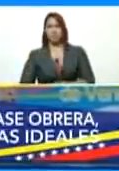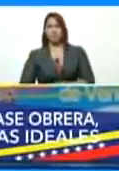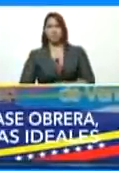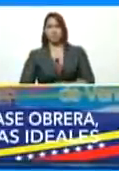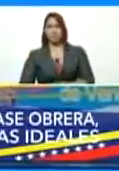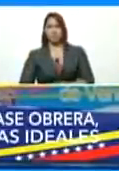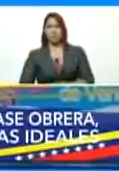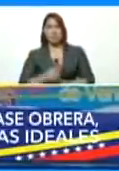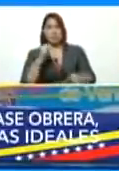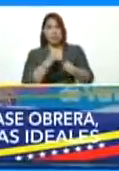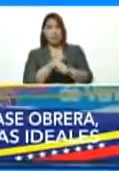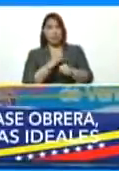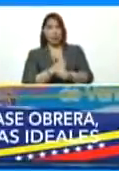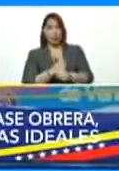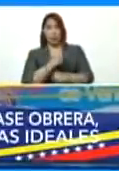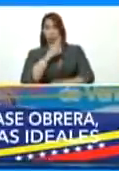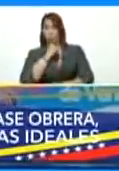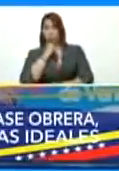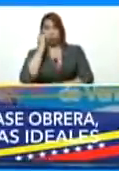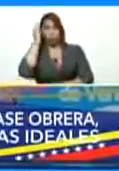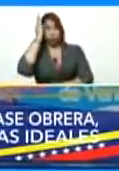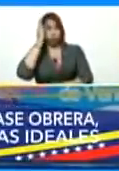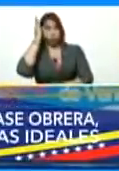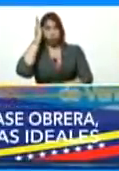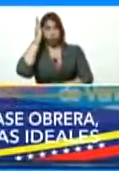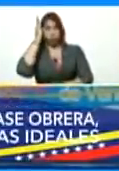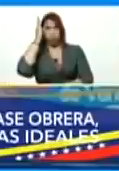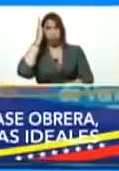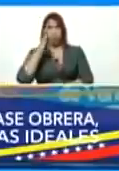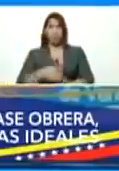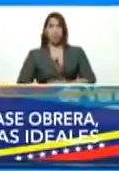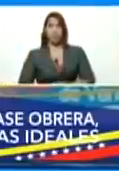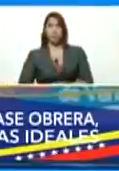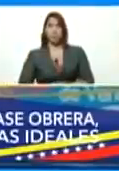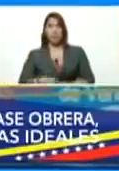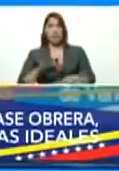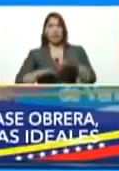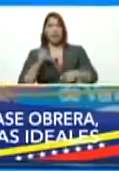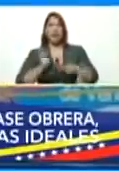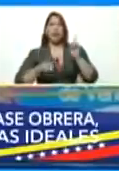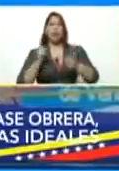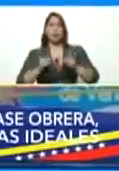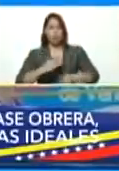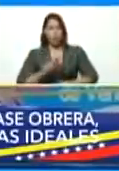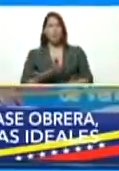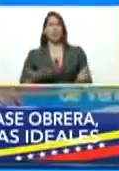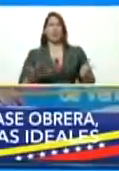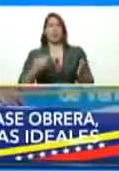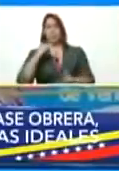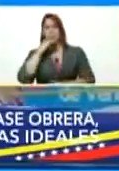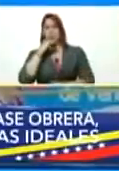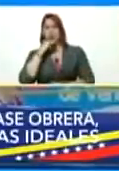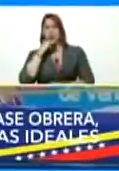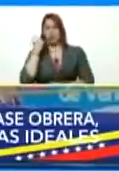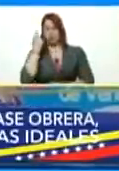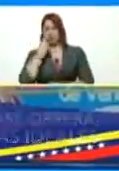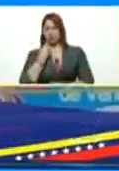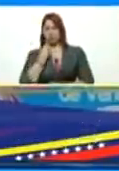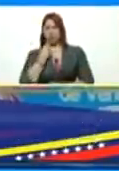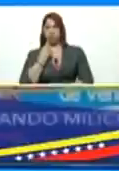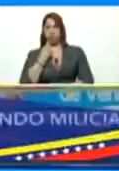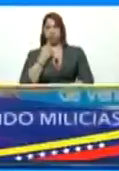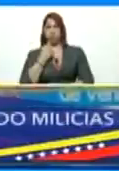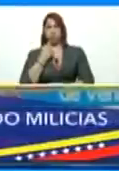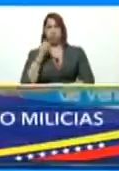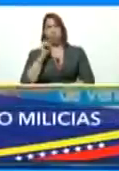si la clase obrera no tuviera conciencia aunque algunos pudieron estar molestos o